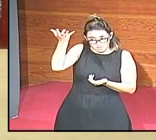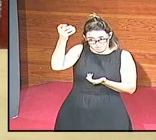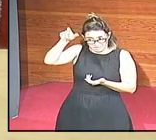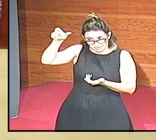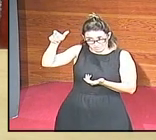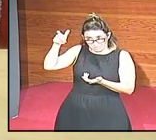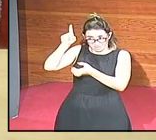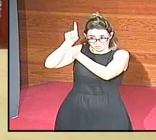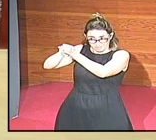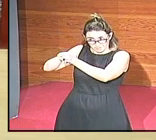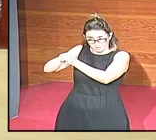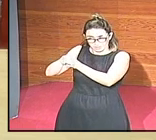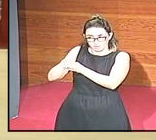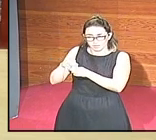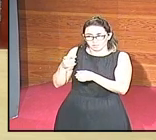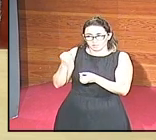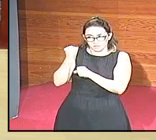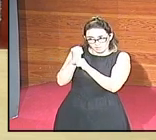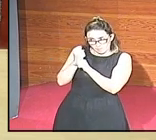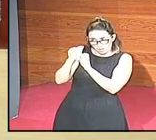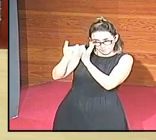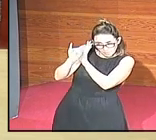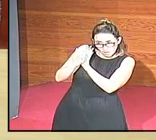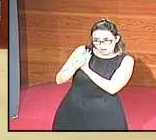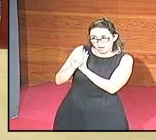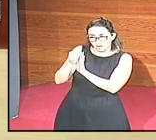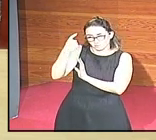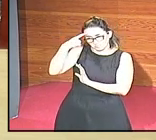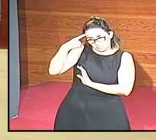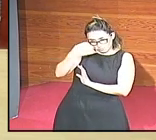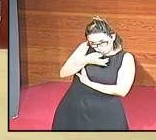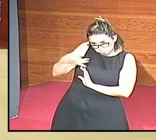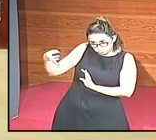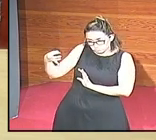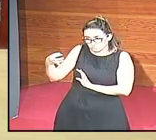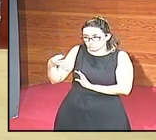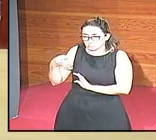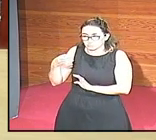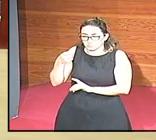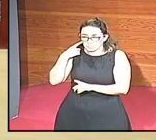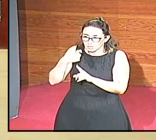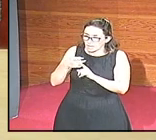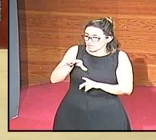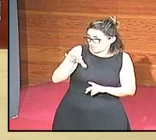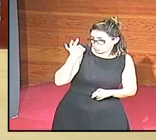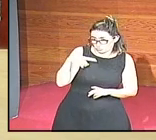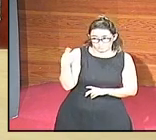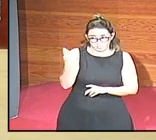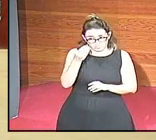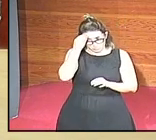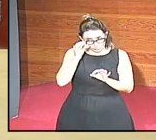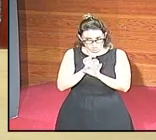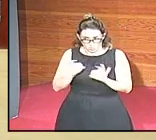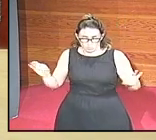o tenga la información tan certera como para decidir o para decir qué